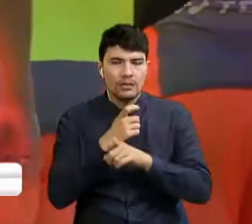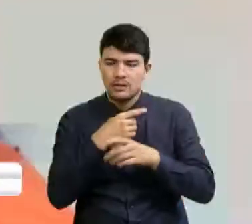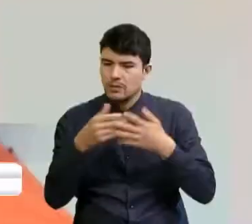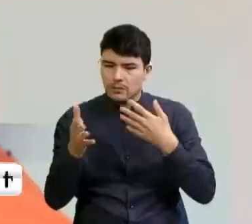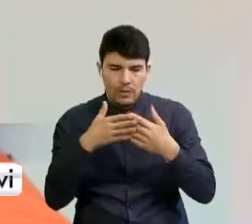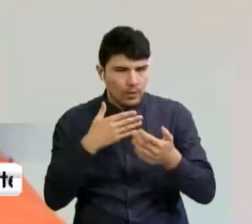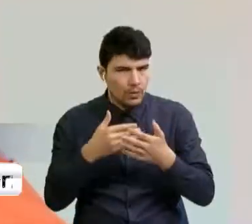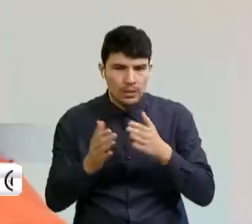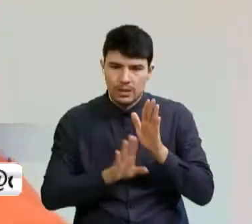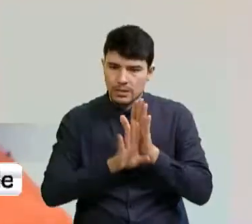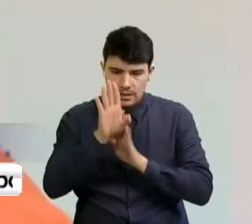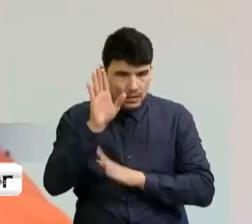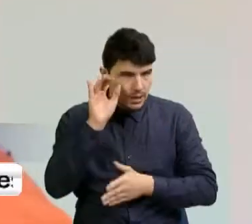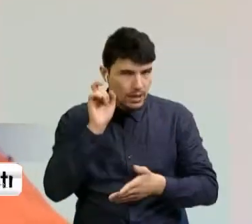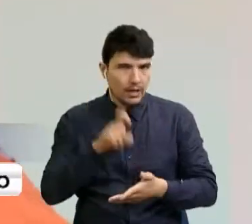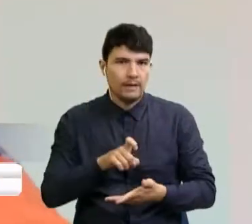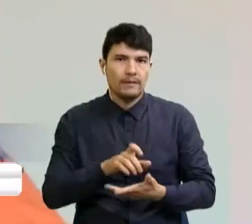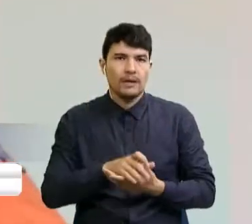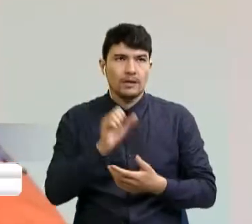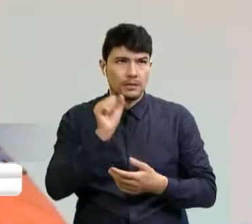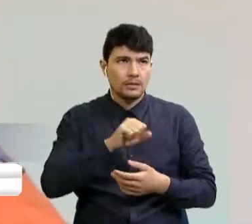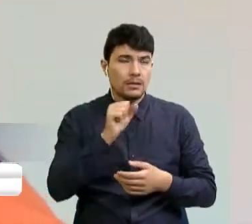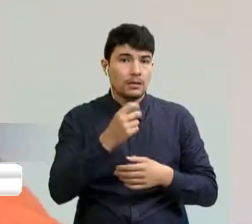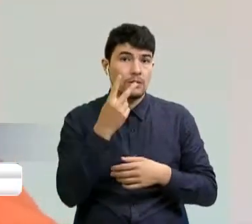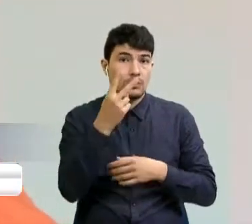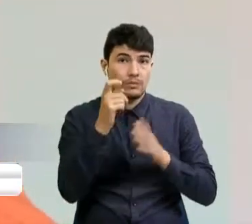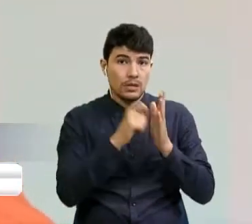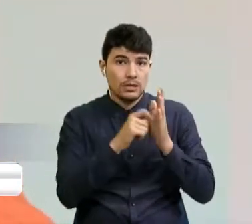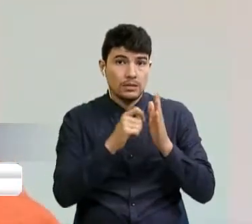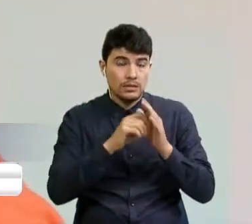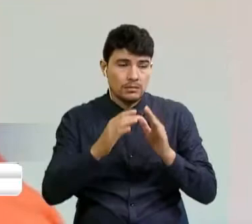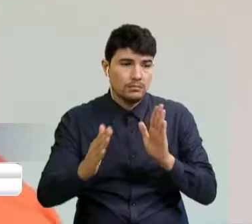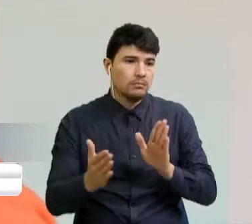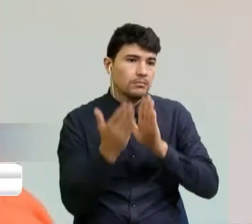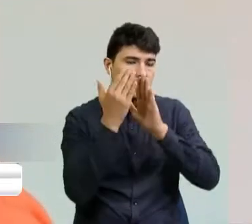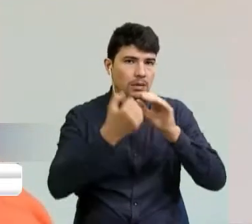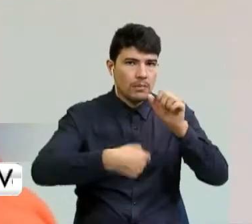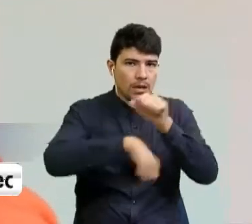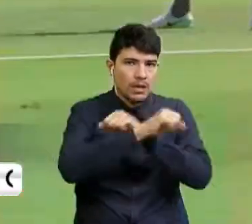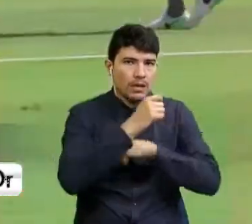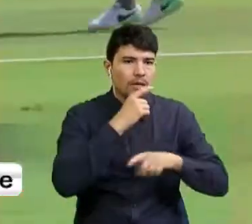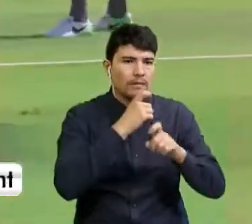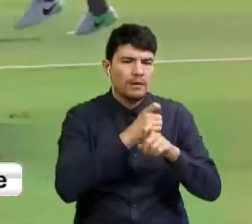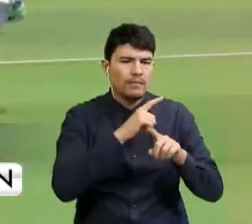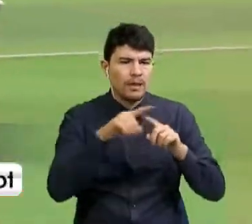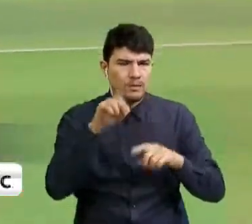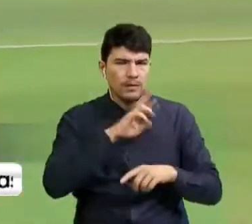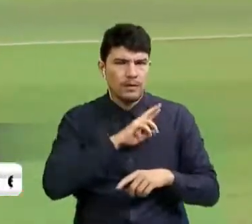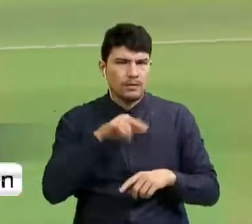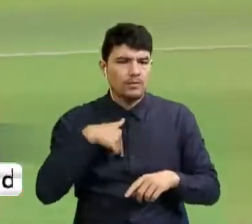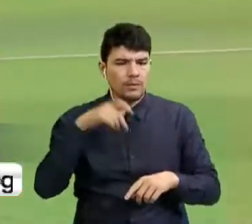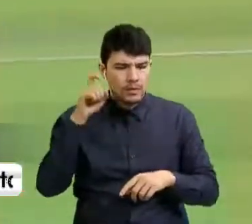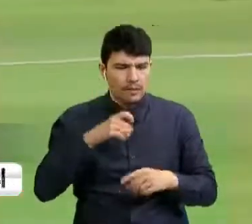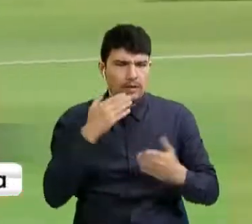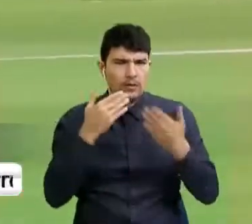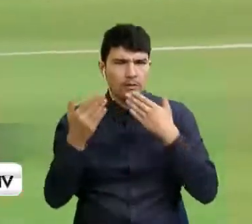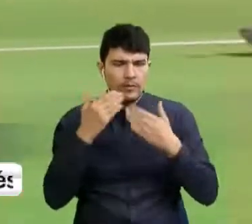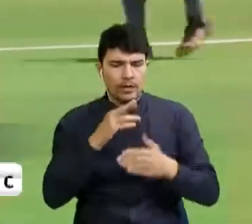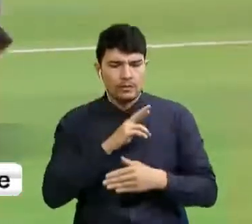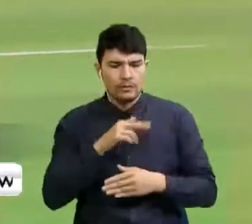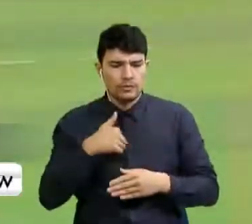vencerlos si son dos partido importante los partidos difíciles pero que tenemos que confiar en el trabajo que estamos haciendo en lo que